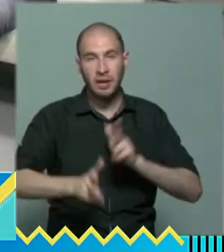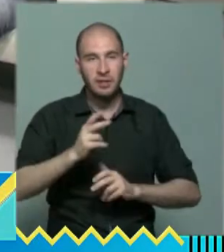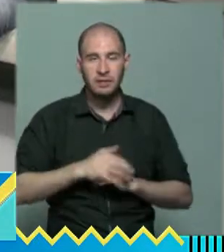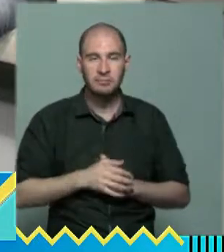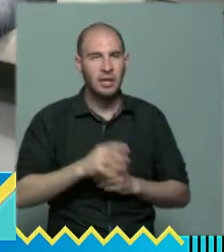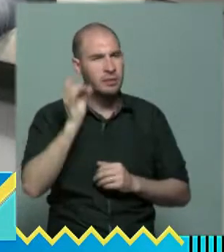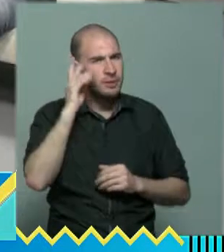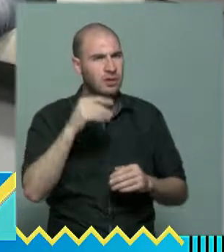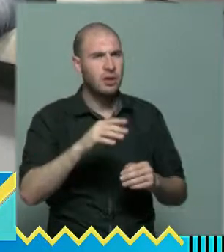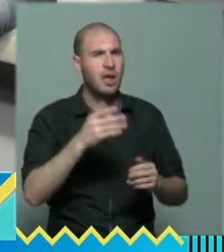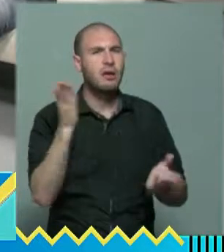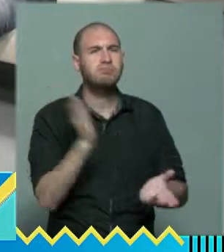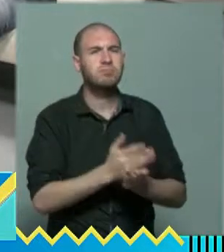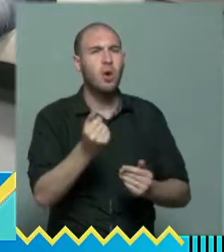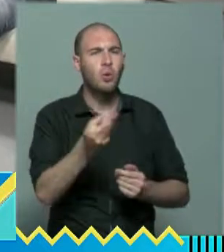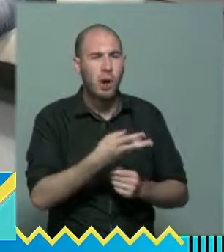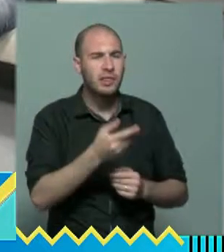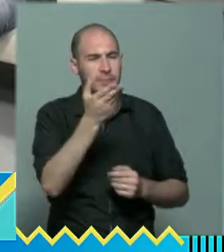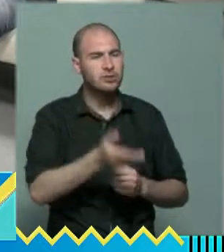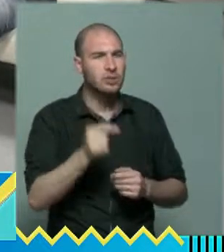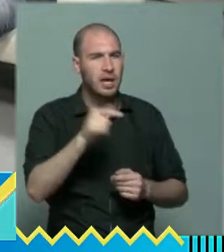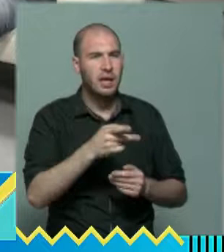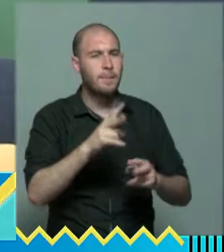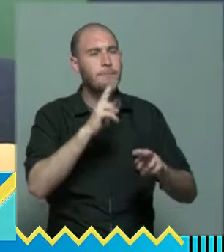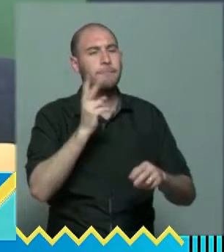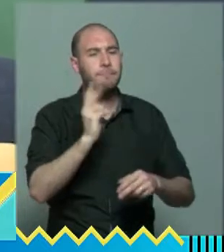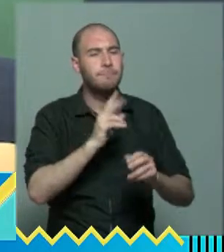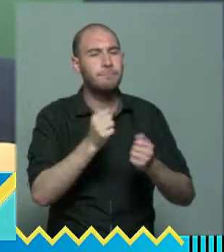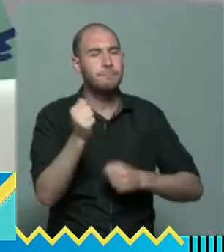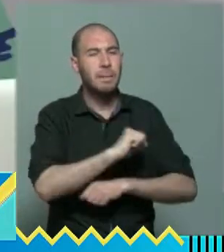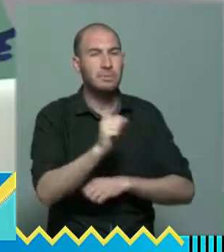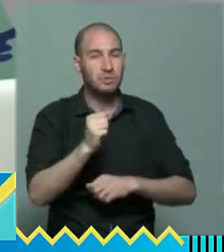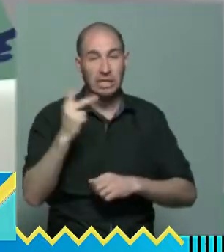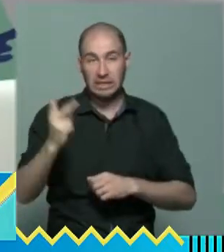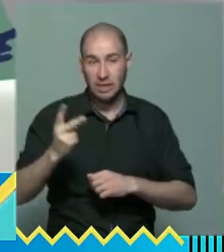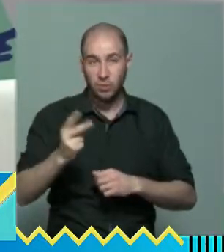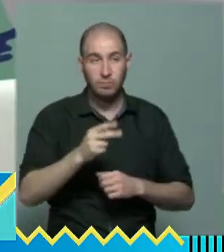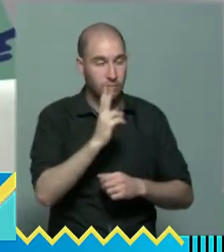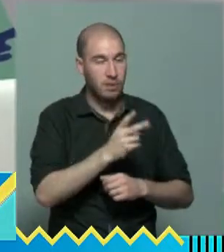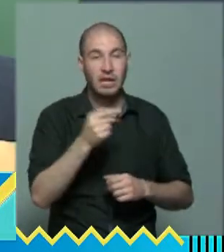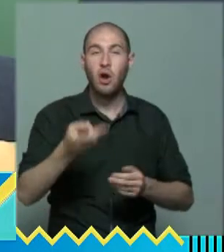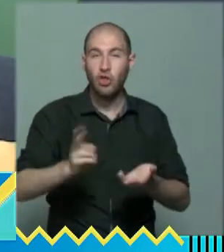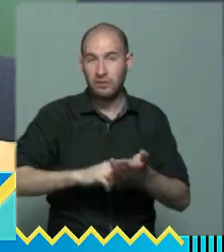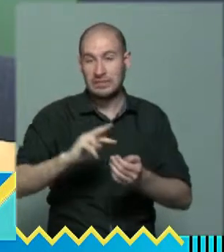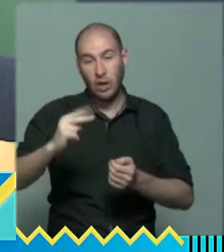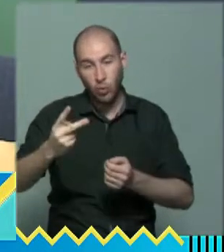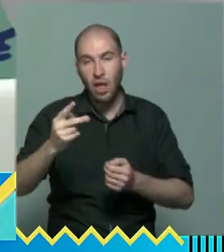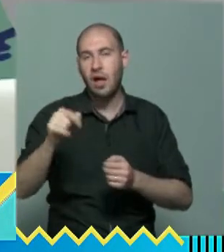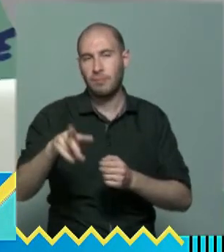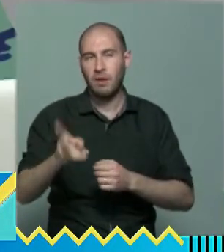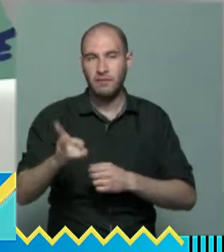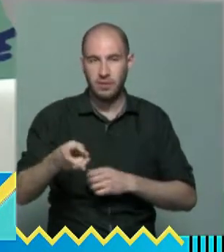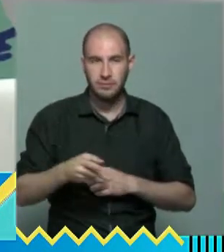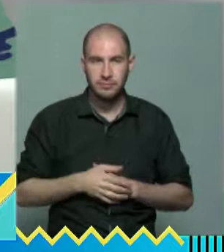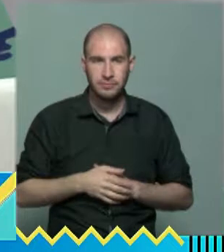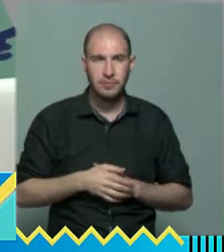Oscar, pero ¿después de cuántas faltas a una persona pueden llegar a inhabilitarle el carnet de conducción? A la segunda, en reincidencia, ¿sí? Bien.